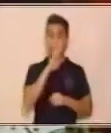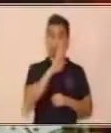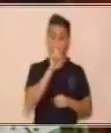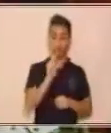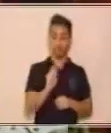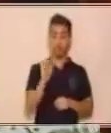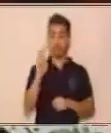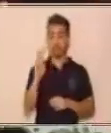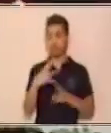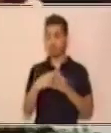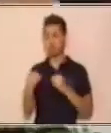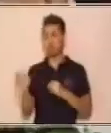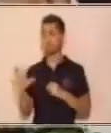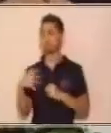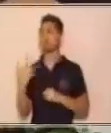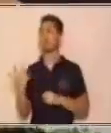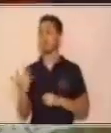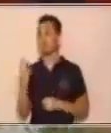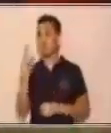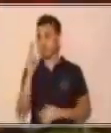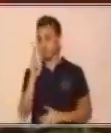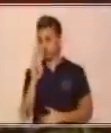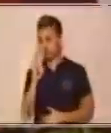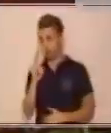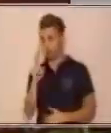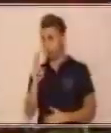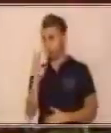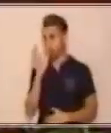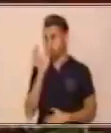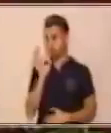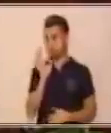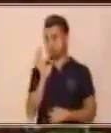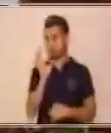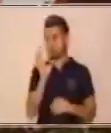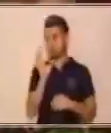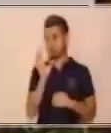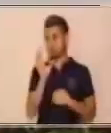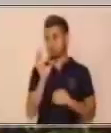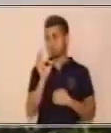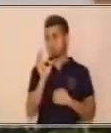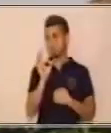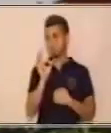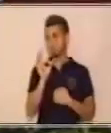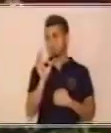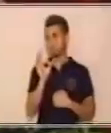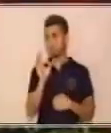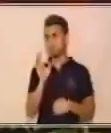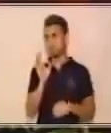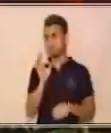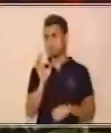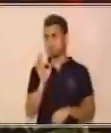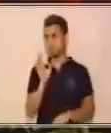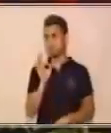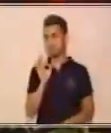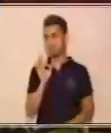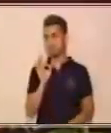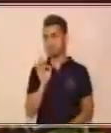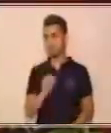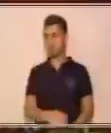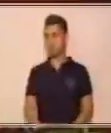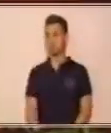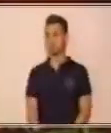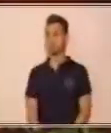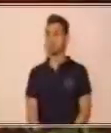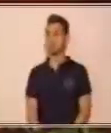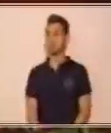me da como resultado 2. Muy bien. Entonces, ahora podemos hacer esta